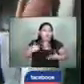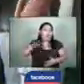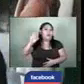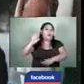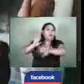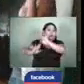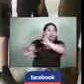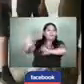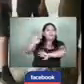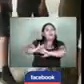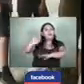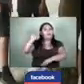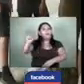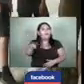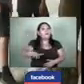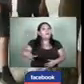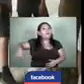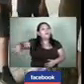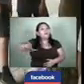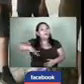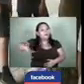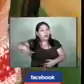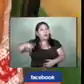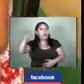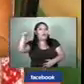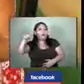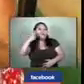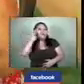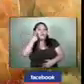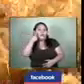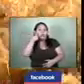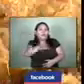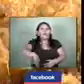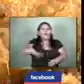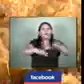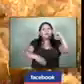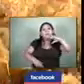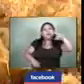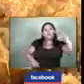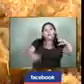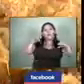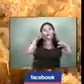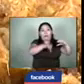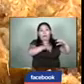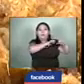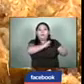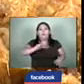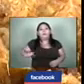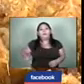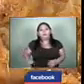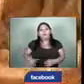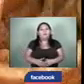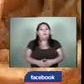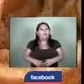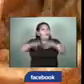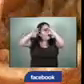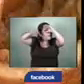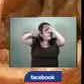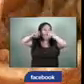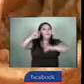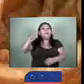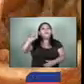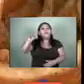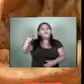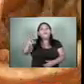historia de este municipio ubicado en la zona occidental de El Salvador con imágenes de Juan